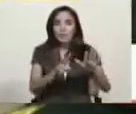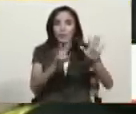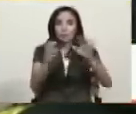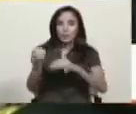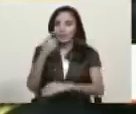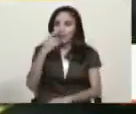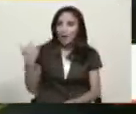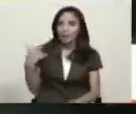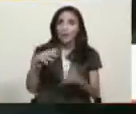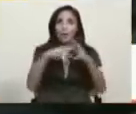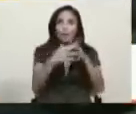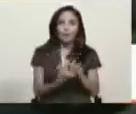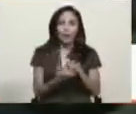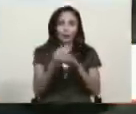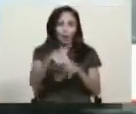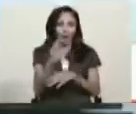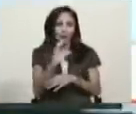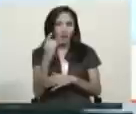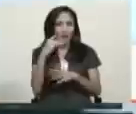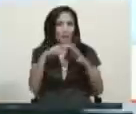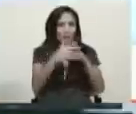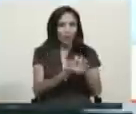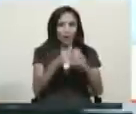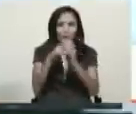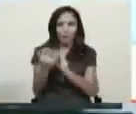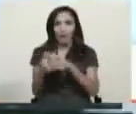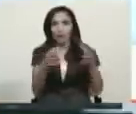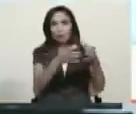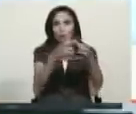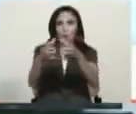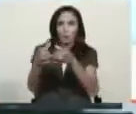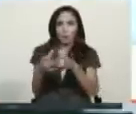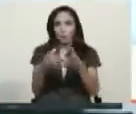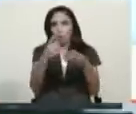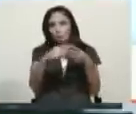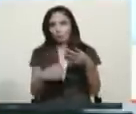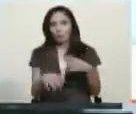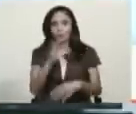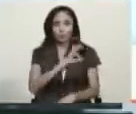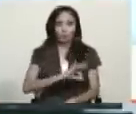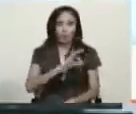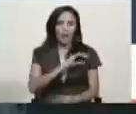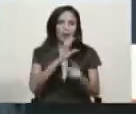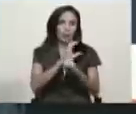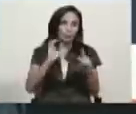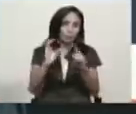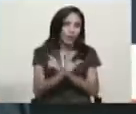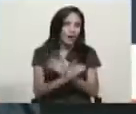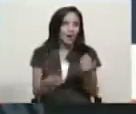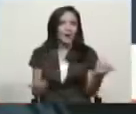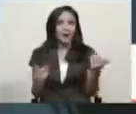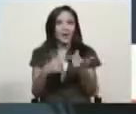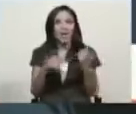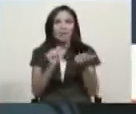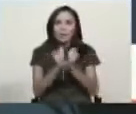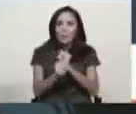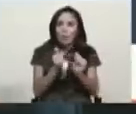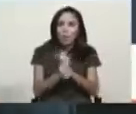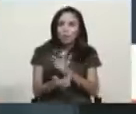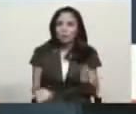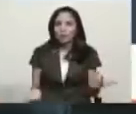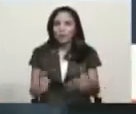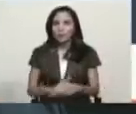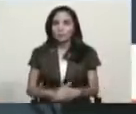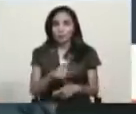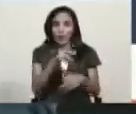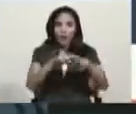Los barrios de Caracas y los movimientos de cineclub, los movimientos culturales, los movimientos deportivos, con